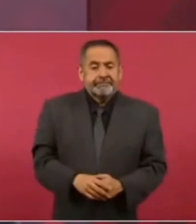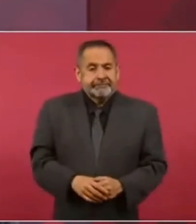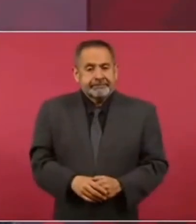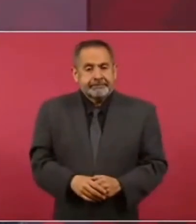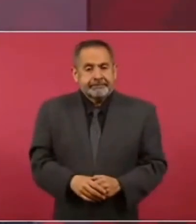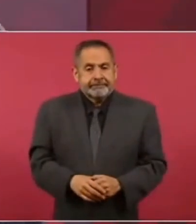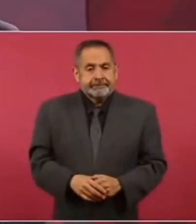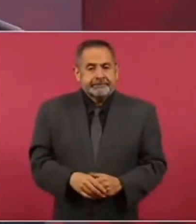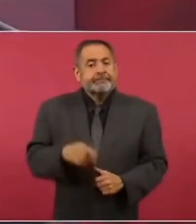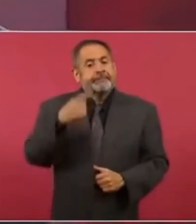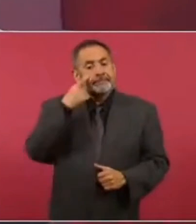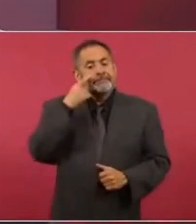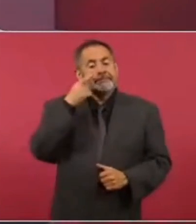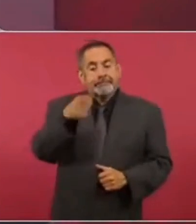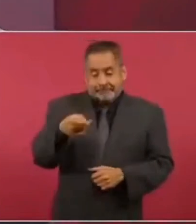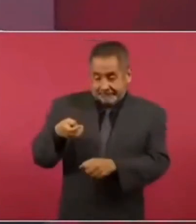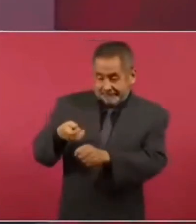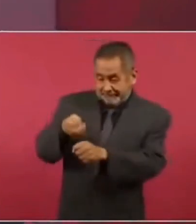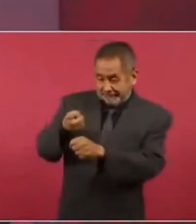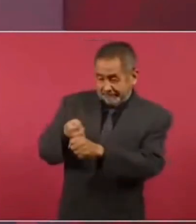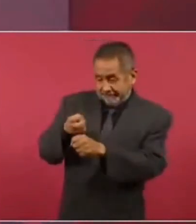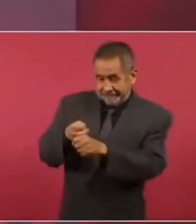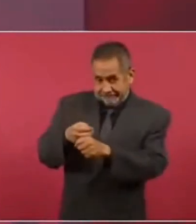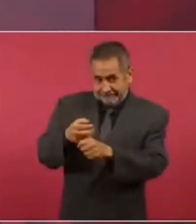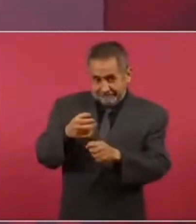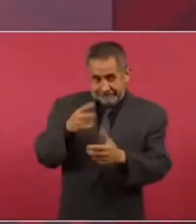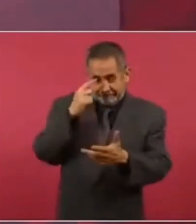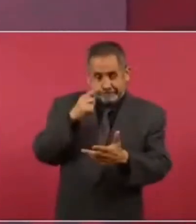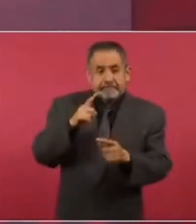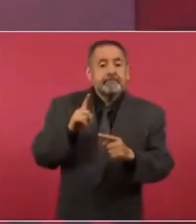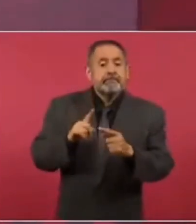era producir cerveza para exportar.